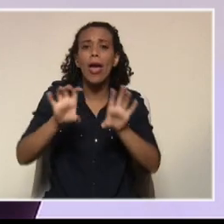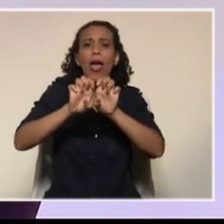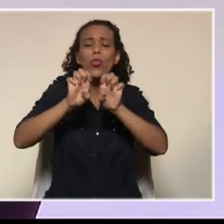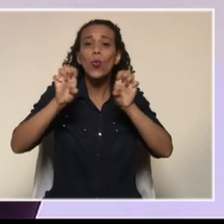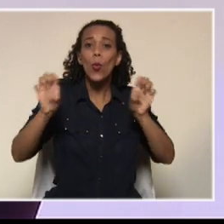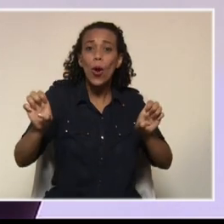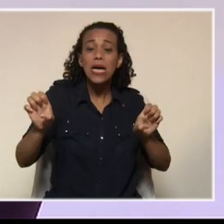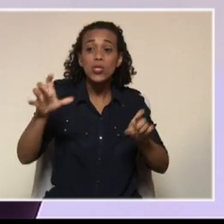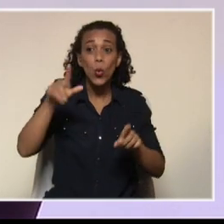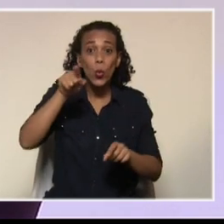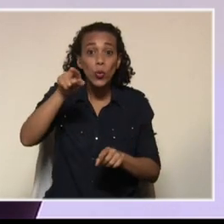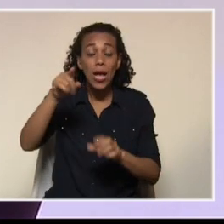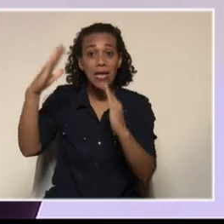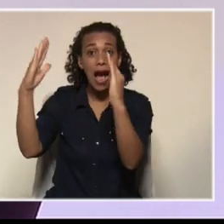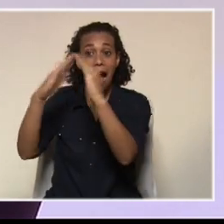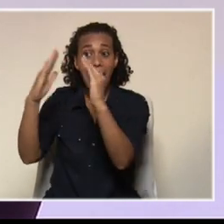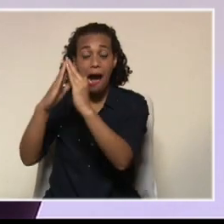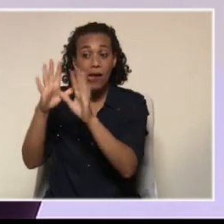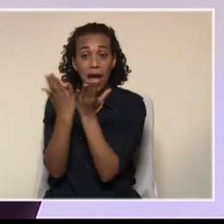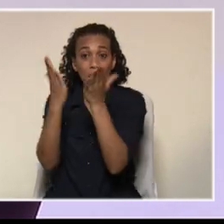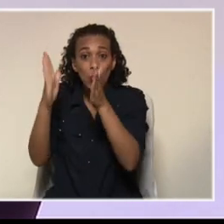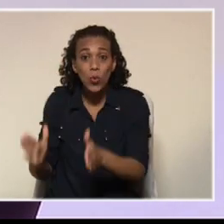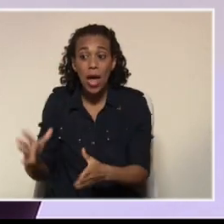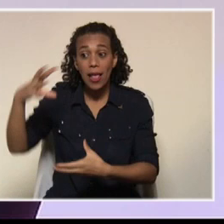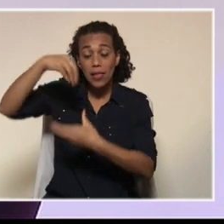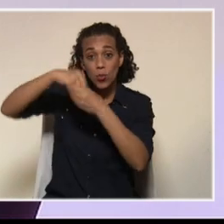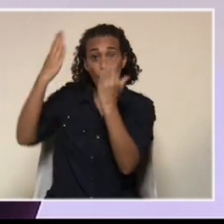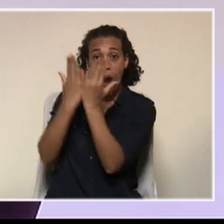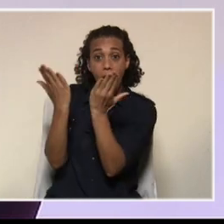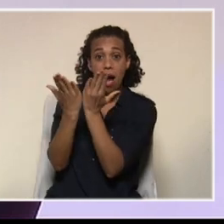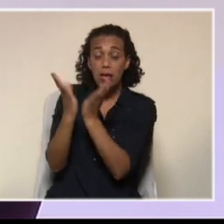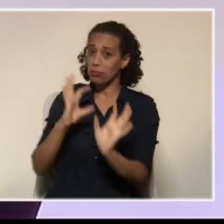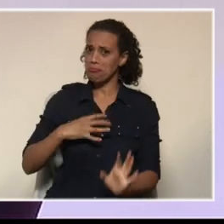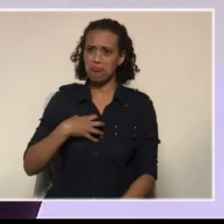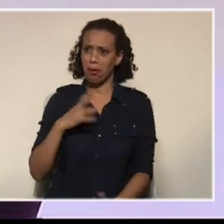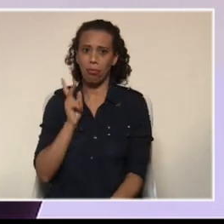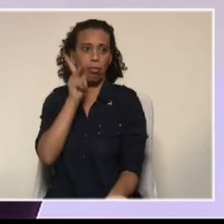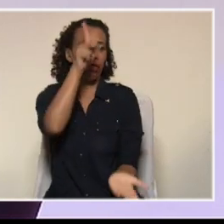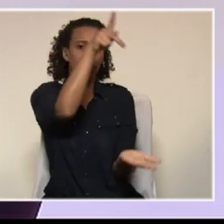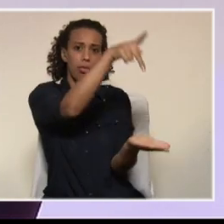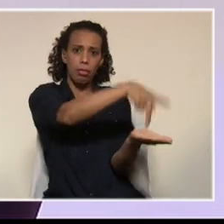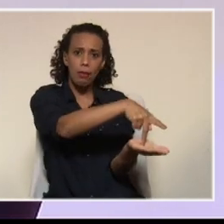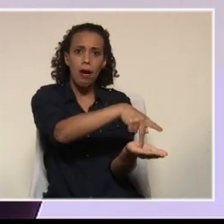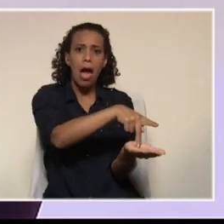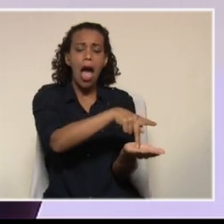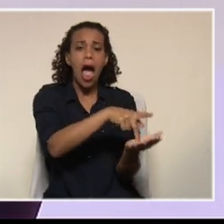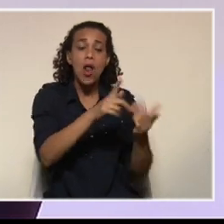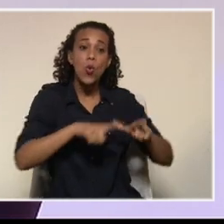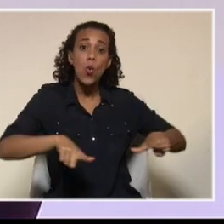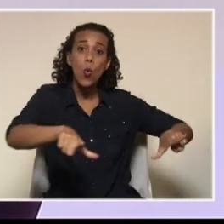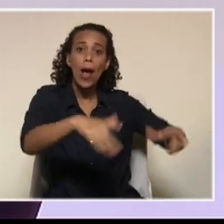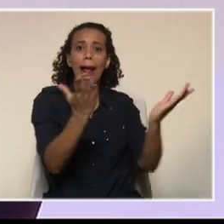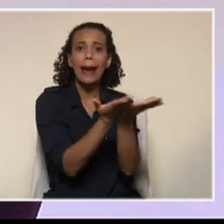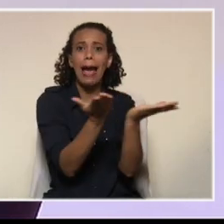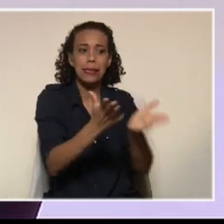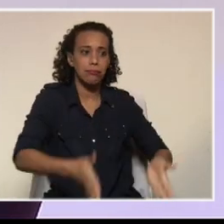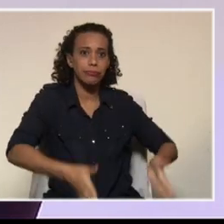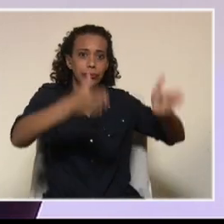educación donde ustedes estudiantes que están en casa no tienen que necesariamente estar en un salón de